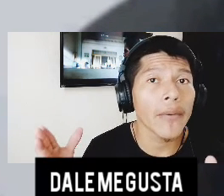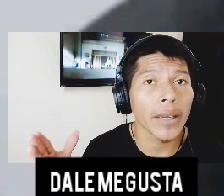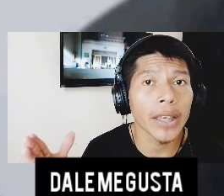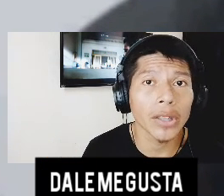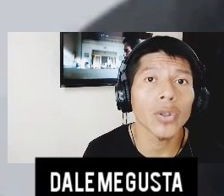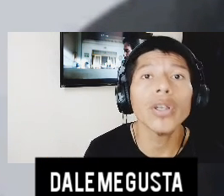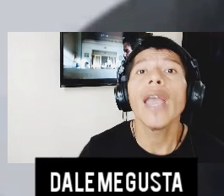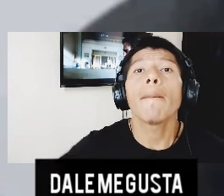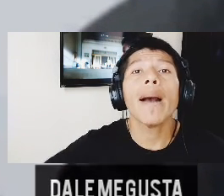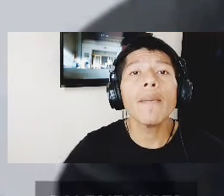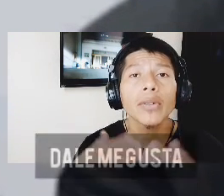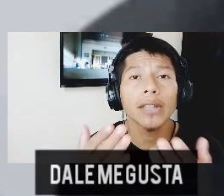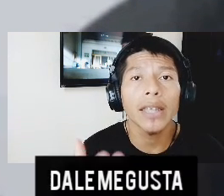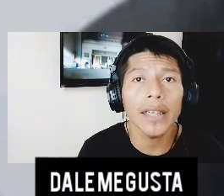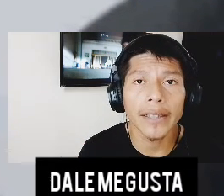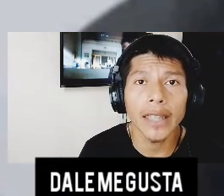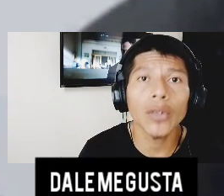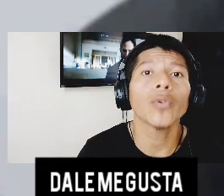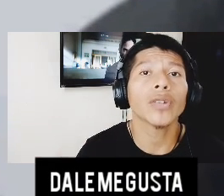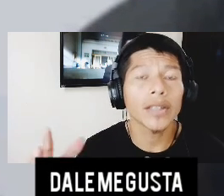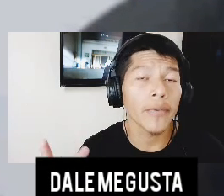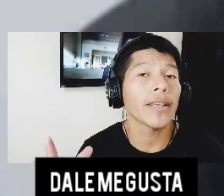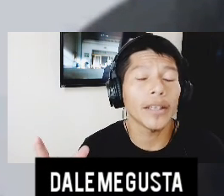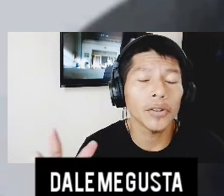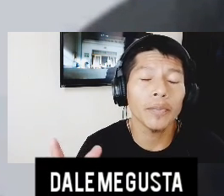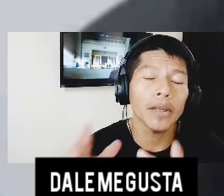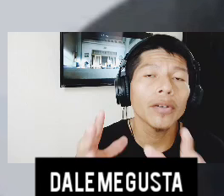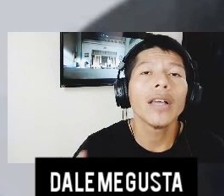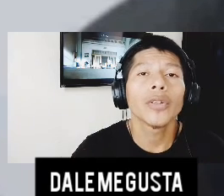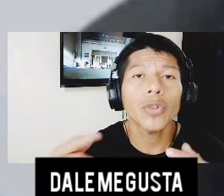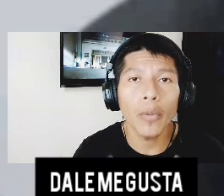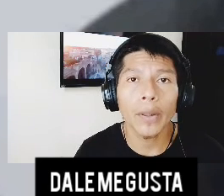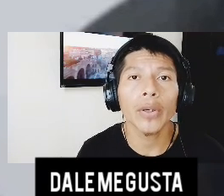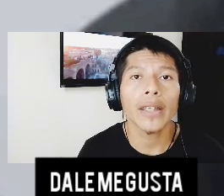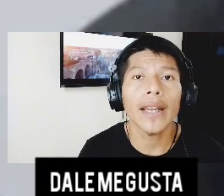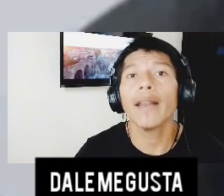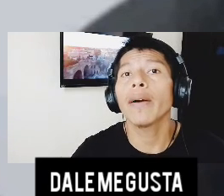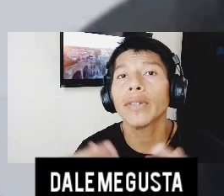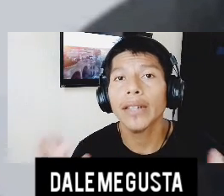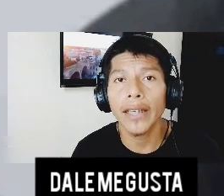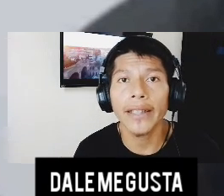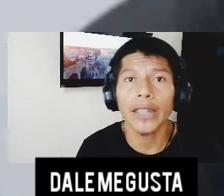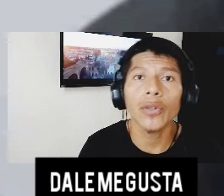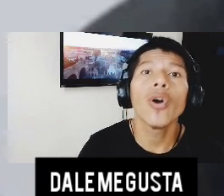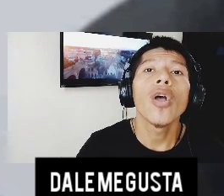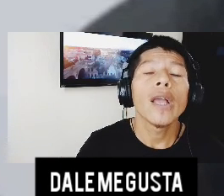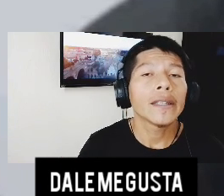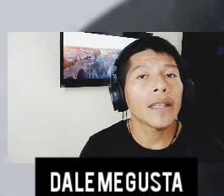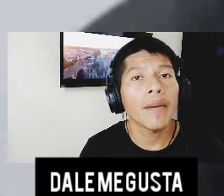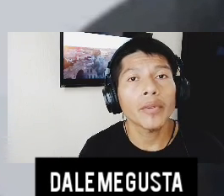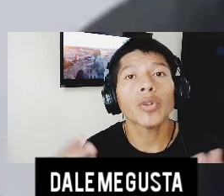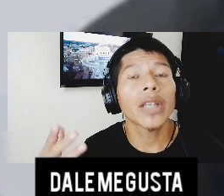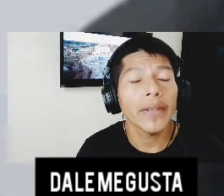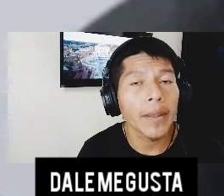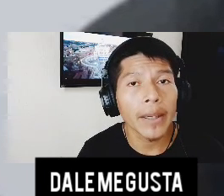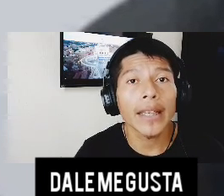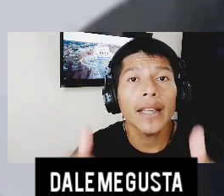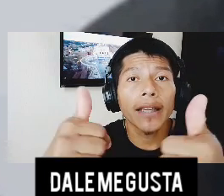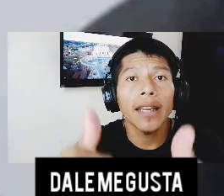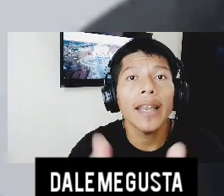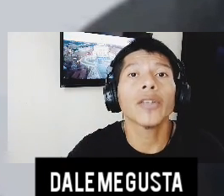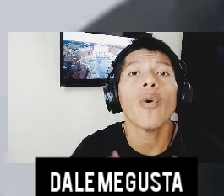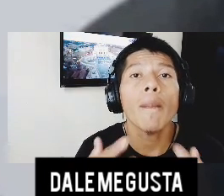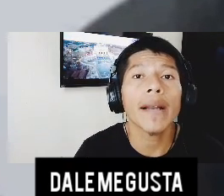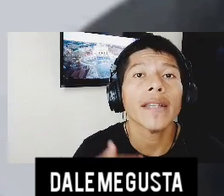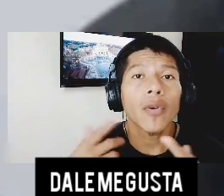Ustedes ya saben quién soy. Vamos a seguir creciendo. Ustedes saben quién soy, perdón. Yo soy Opinión General. Vamos a seguir creciendo. Suscríbanse a mi